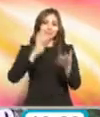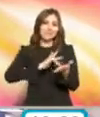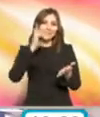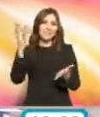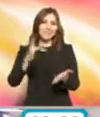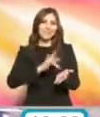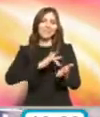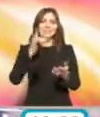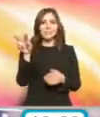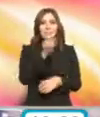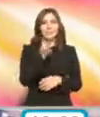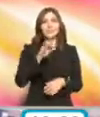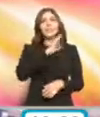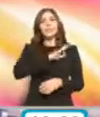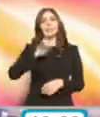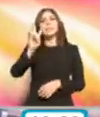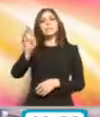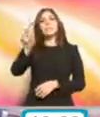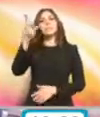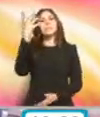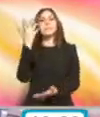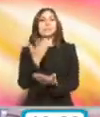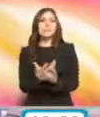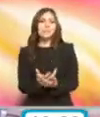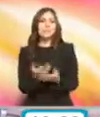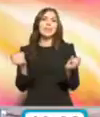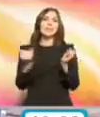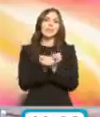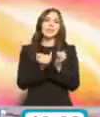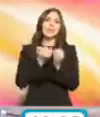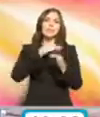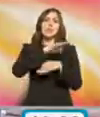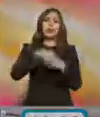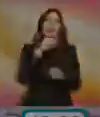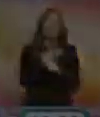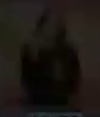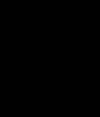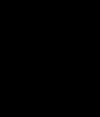ustedes, chicos. Feliz fin de semana. Igualmente, Para ti. también ahí en Nosotros casita. tenemos todavía mucho. ¿A dónde vamos, Daniel? Mucho.